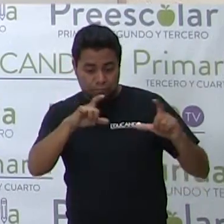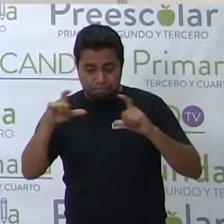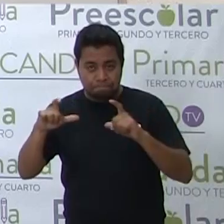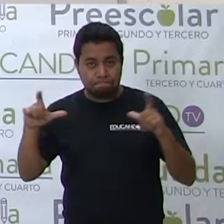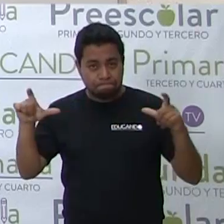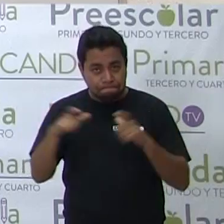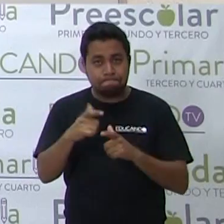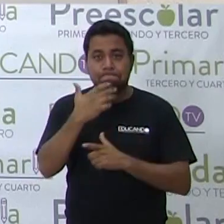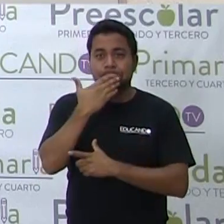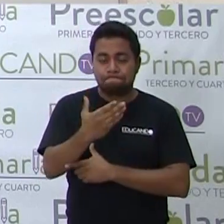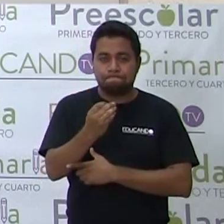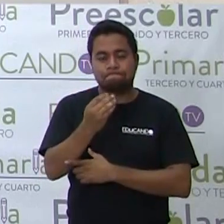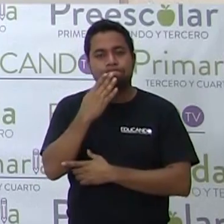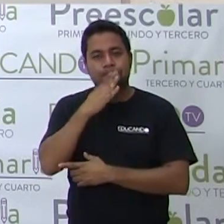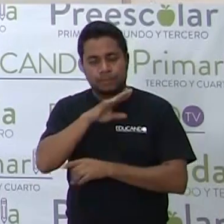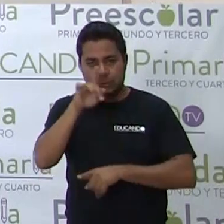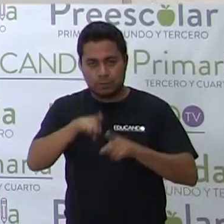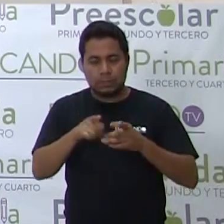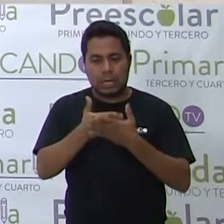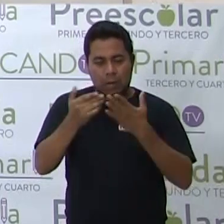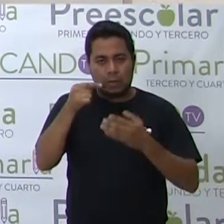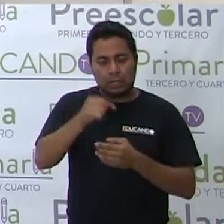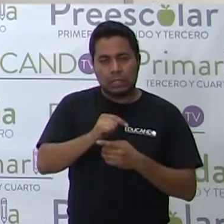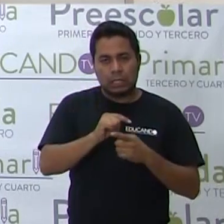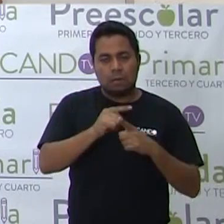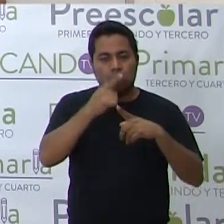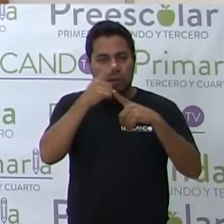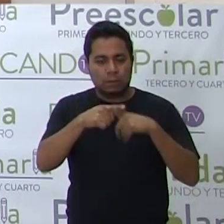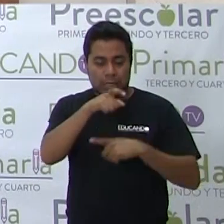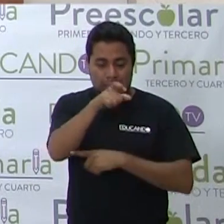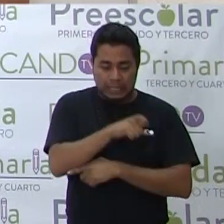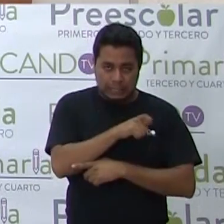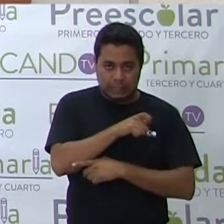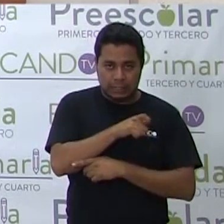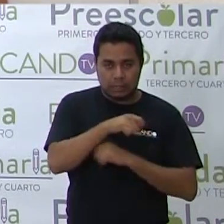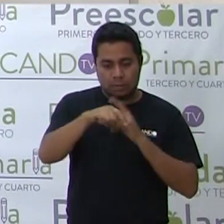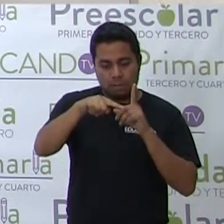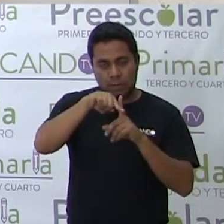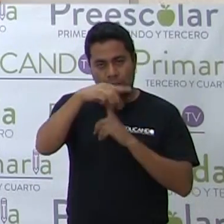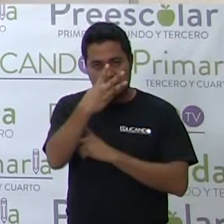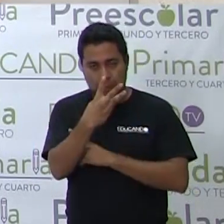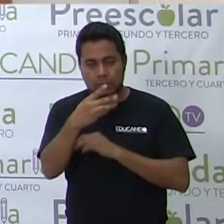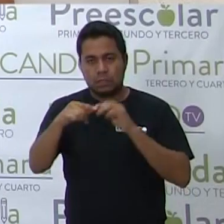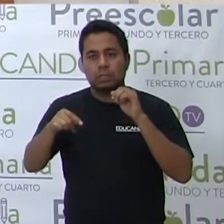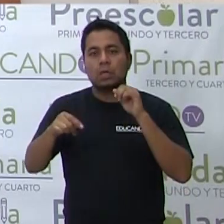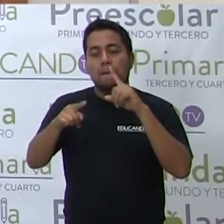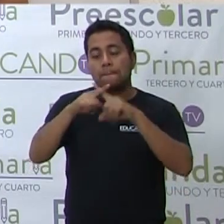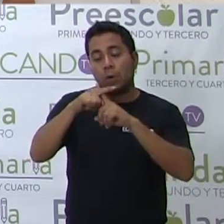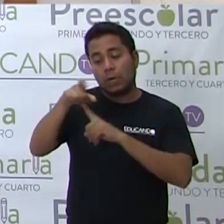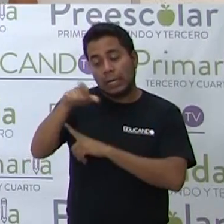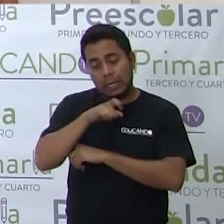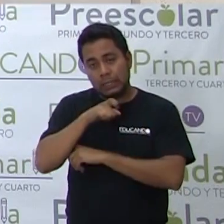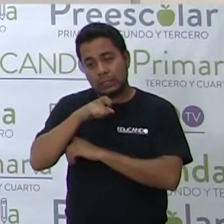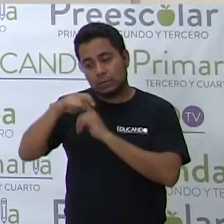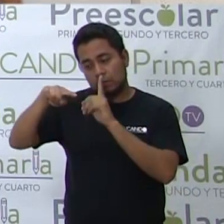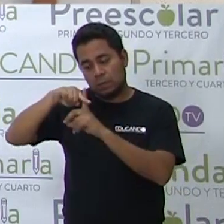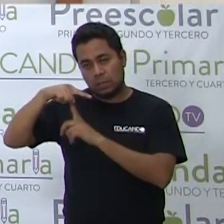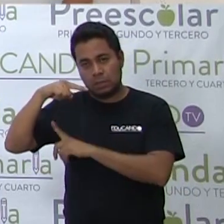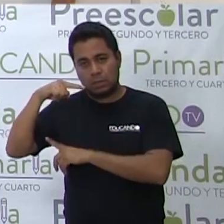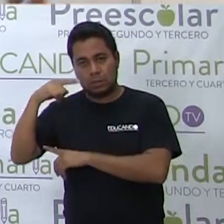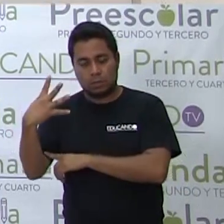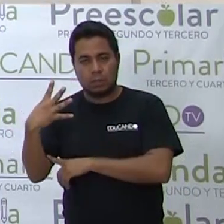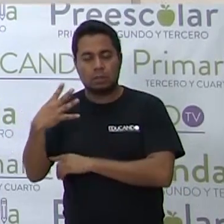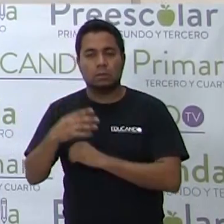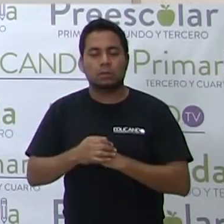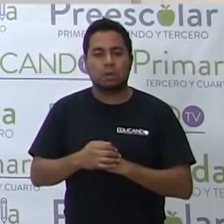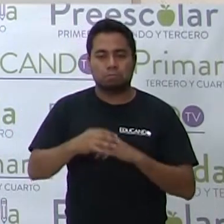Ahora qué hacemos vamos a multiplicar x + 3 por x + 4